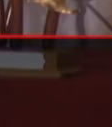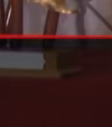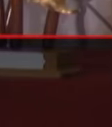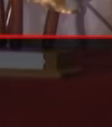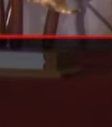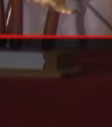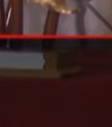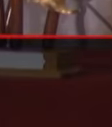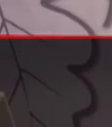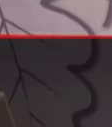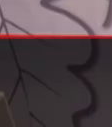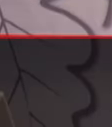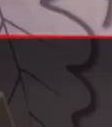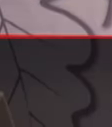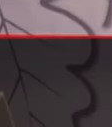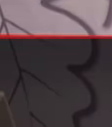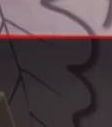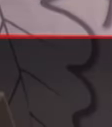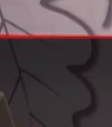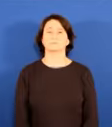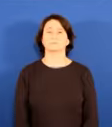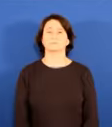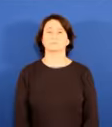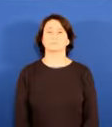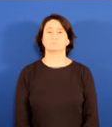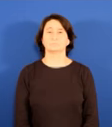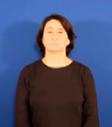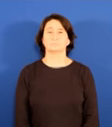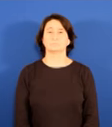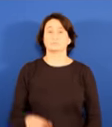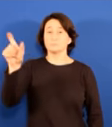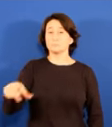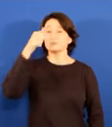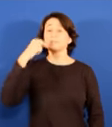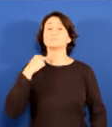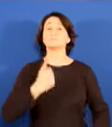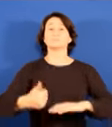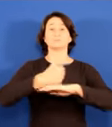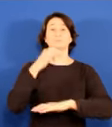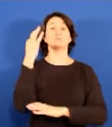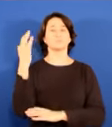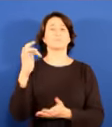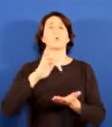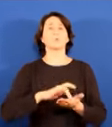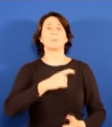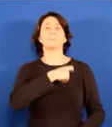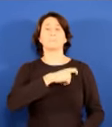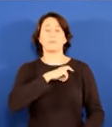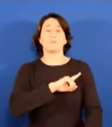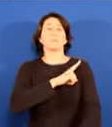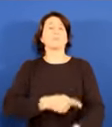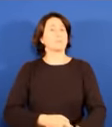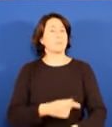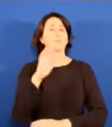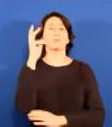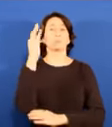El diputado general José Luis Bilbao ha entregado los galardones Bizkaia Kirola Sariak 2012 a Bidezabal Atletismo Taldea, a